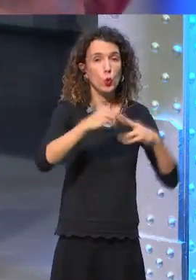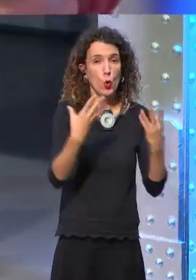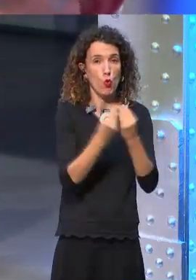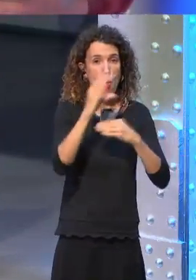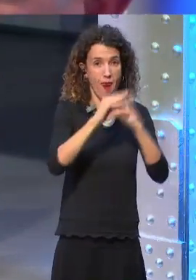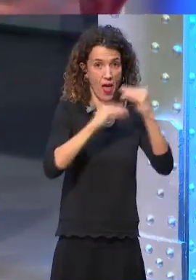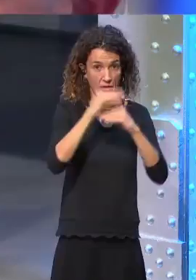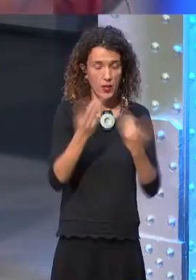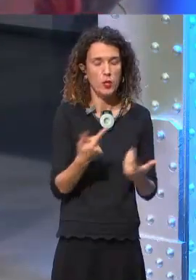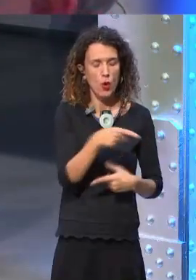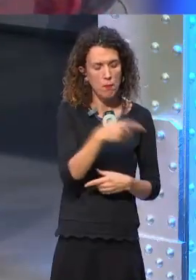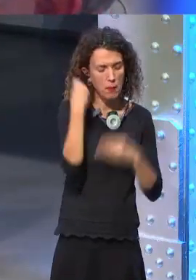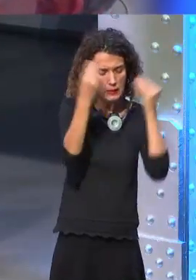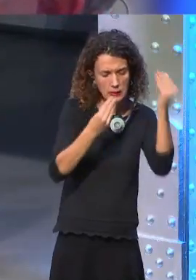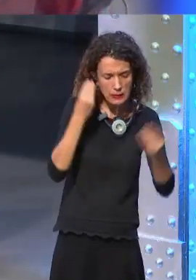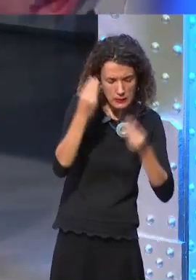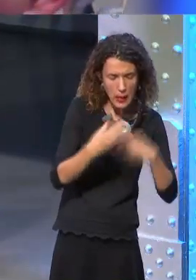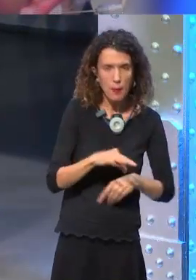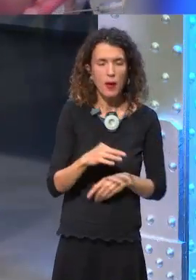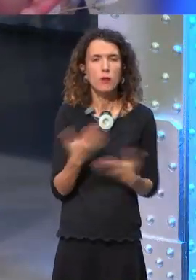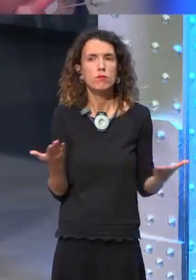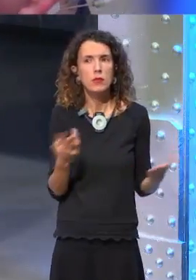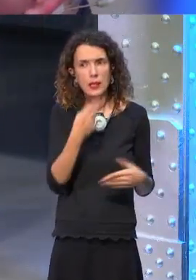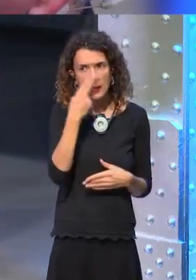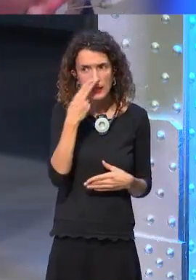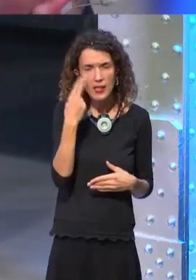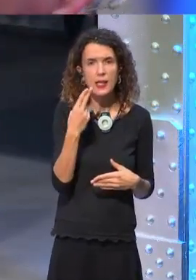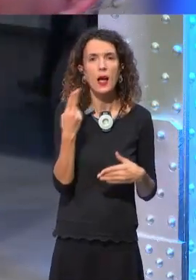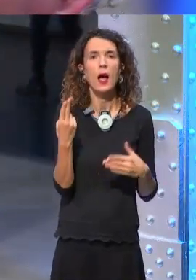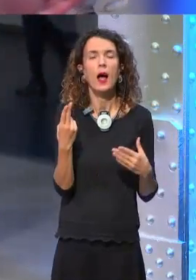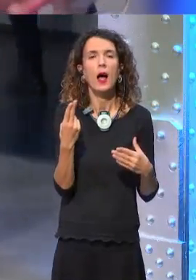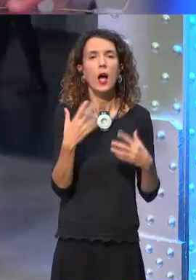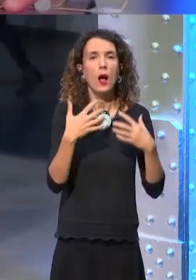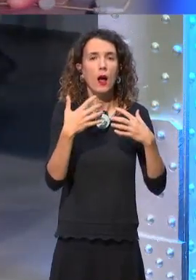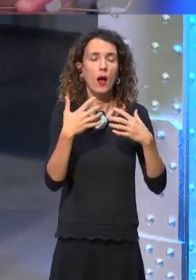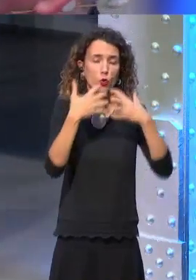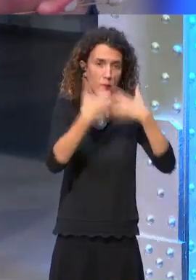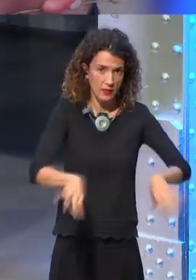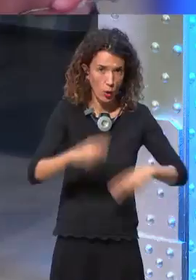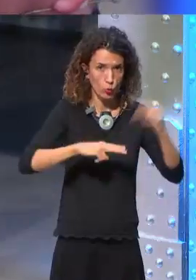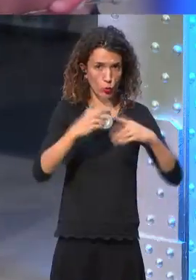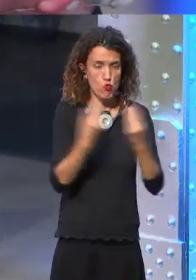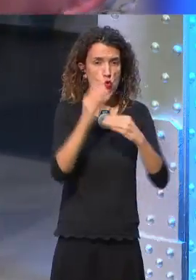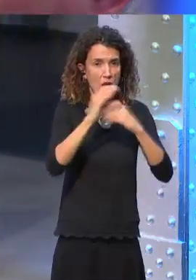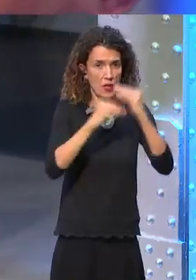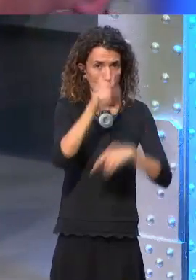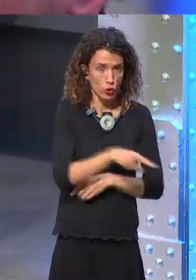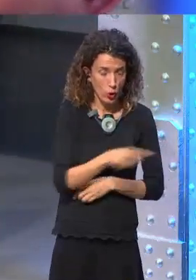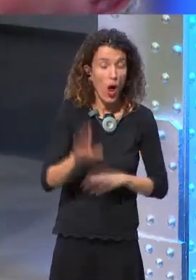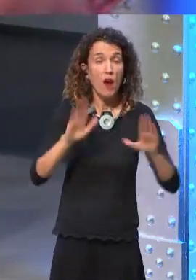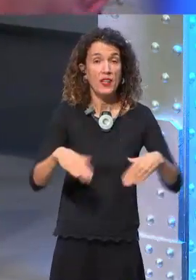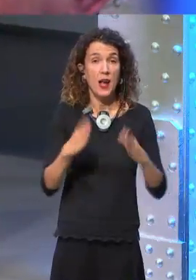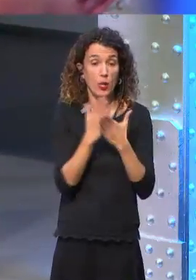ladrillos y se planteaba si era más interesante automatizar la construcción con ladrillos. En su estudio concluyó